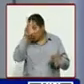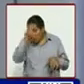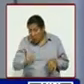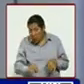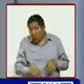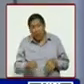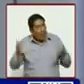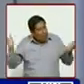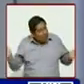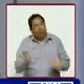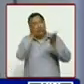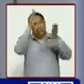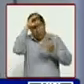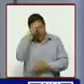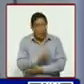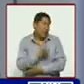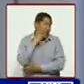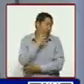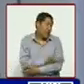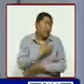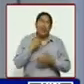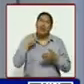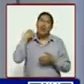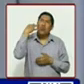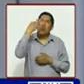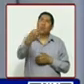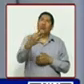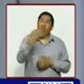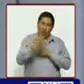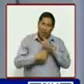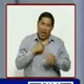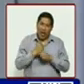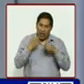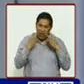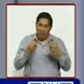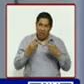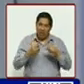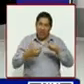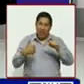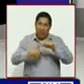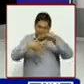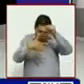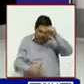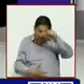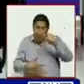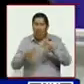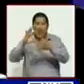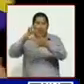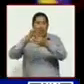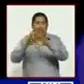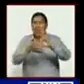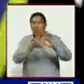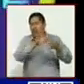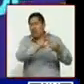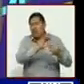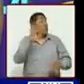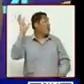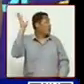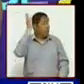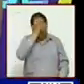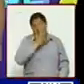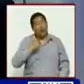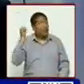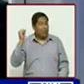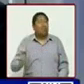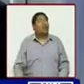que impulsen a sus hijos para que de acá a unos años los estemos viendo en Panamericanos, Olimpiadas. En las Olimpiadas. Sería una maravilla. Y es